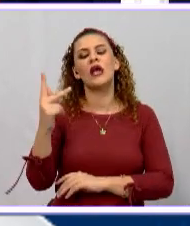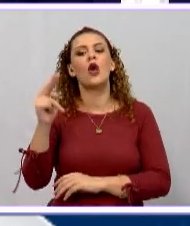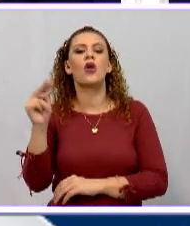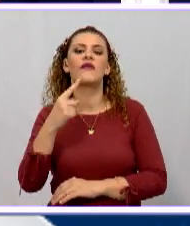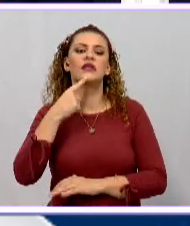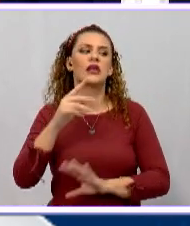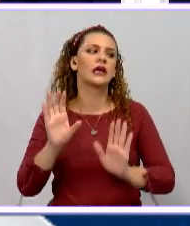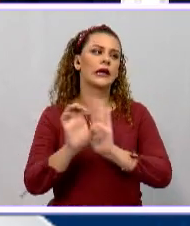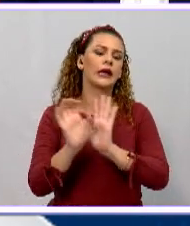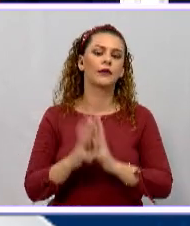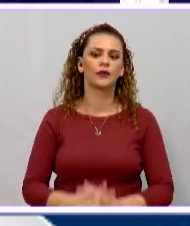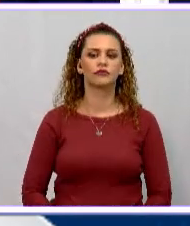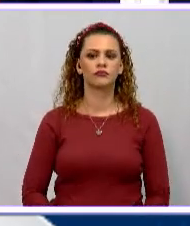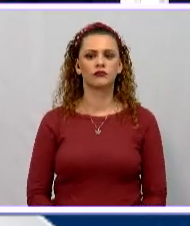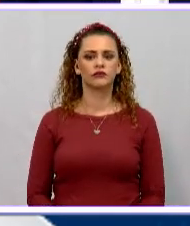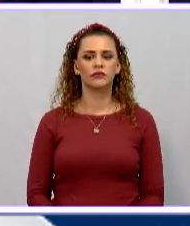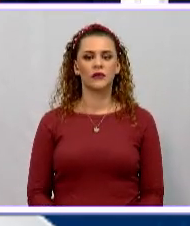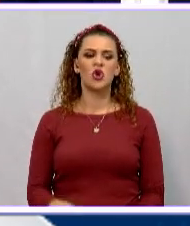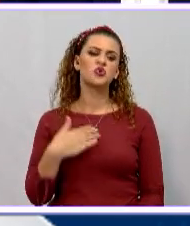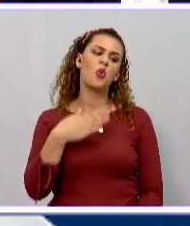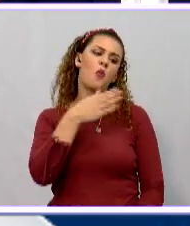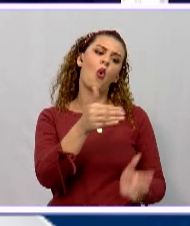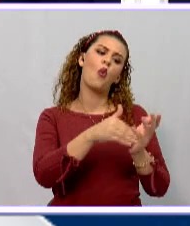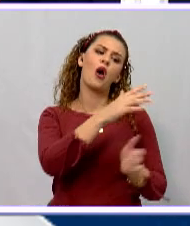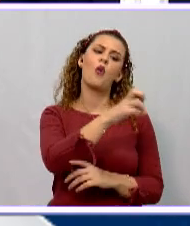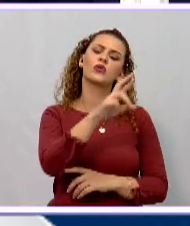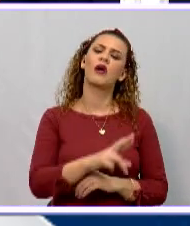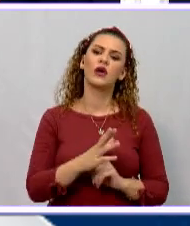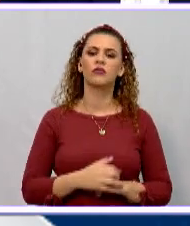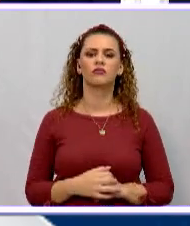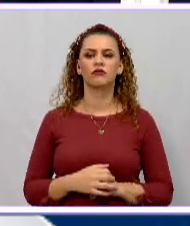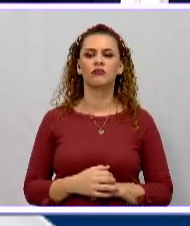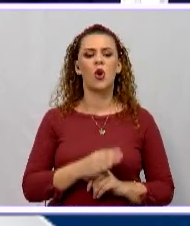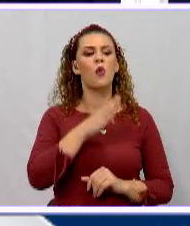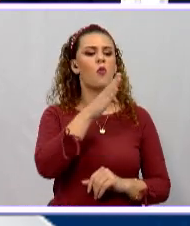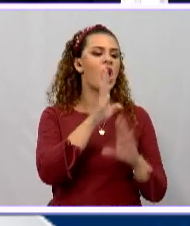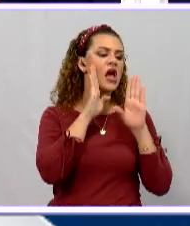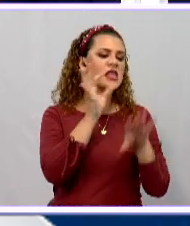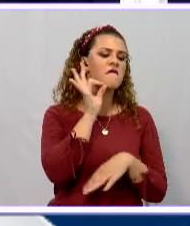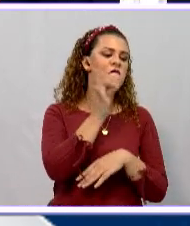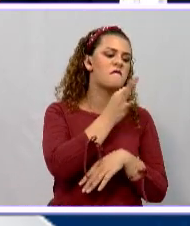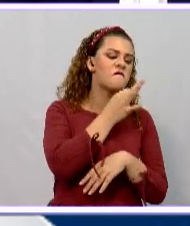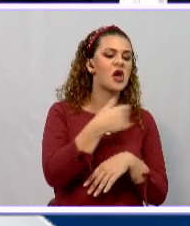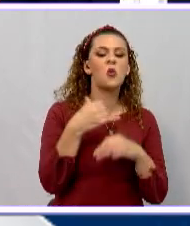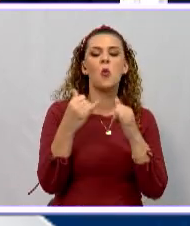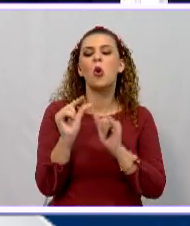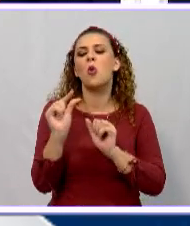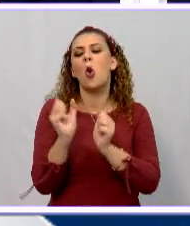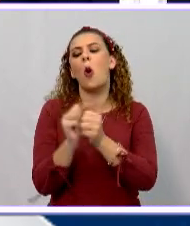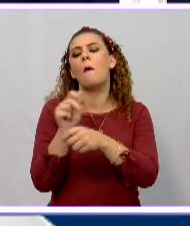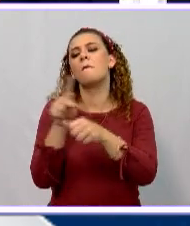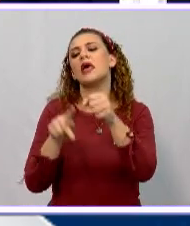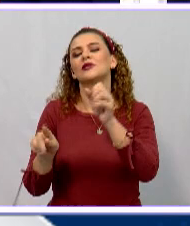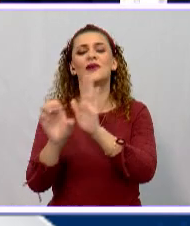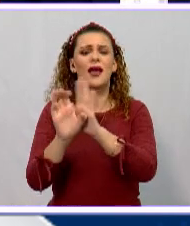Navas dijera me voy a Costa Rica voy a ir a tender la fincas Y de paso juego un ratico con Pérez